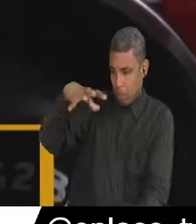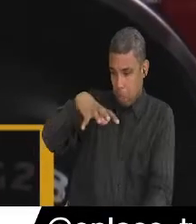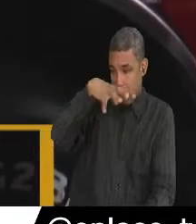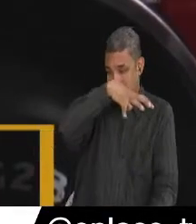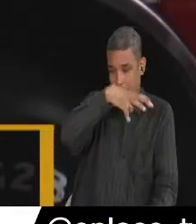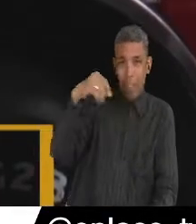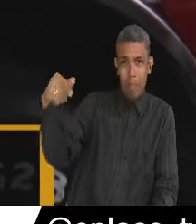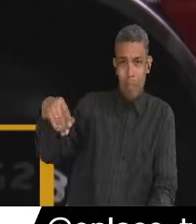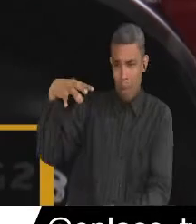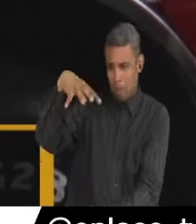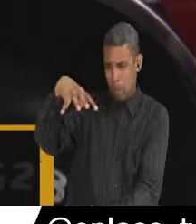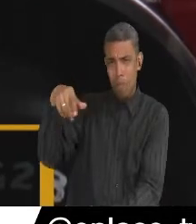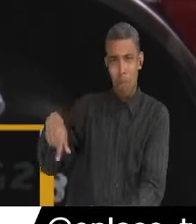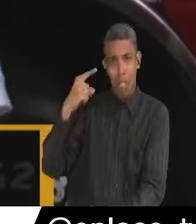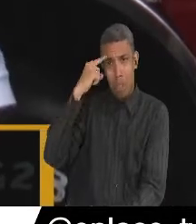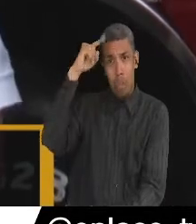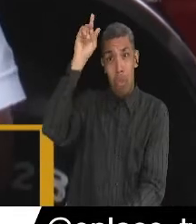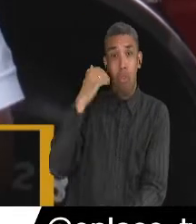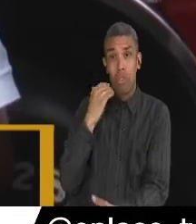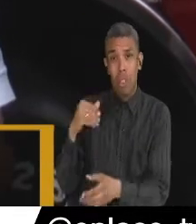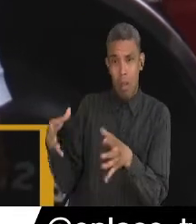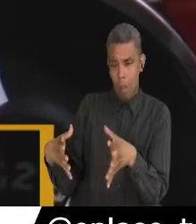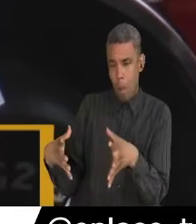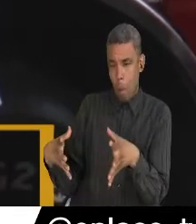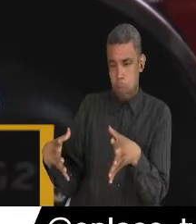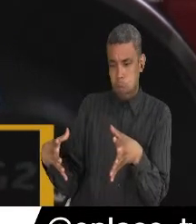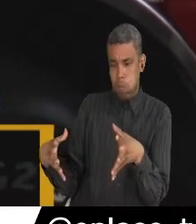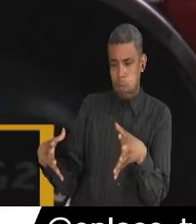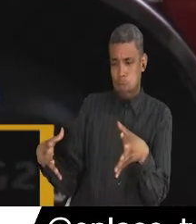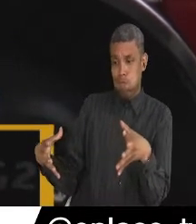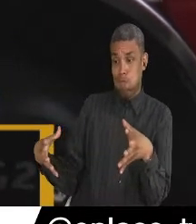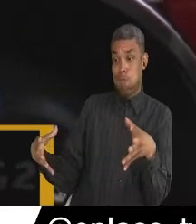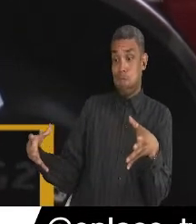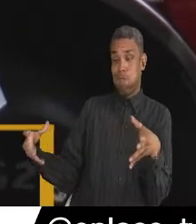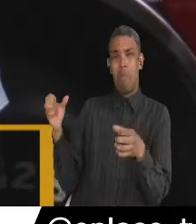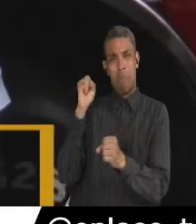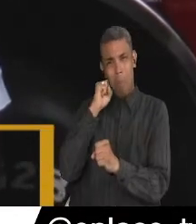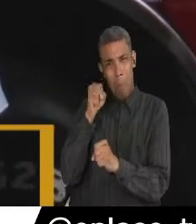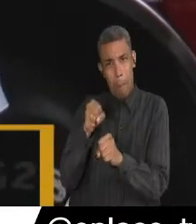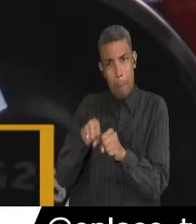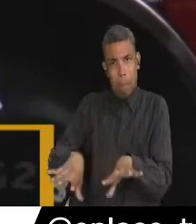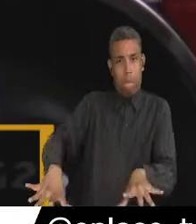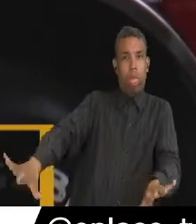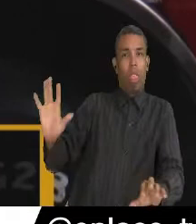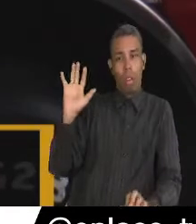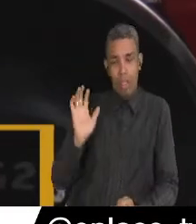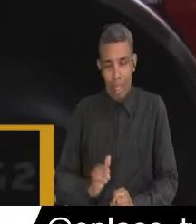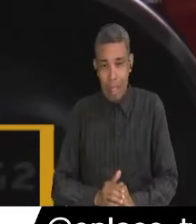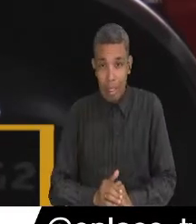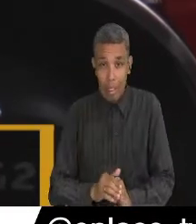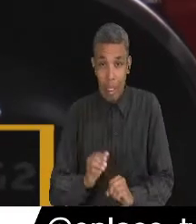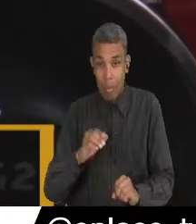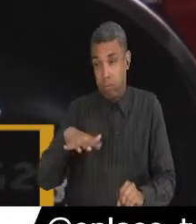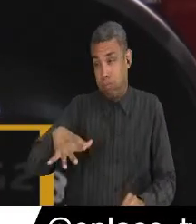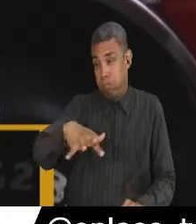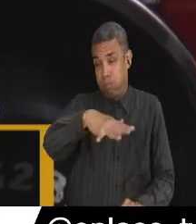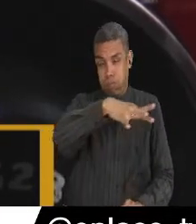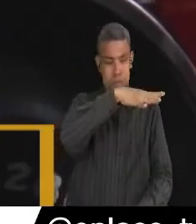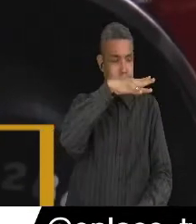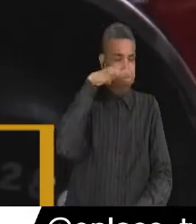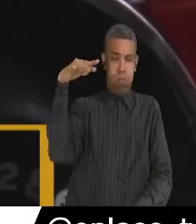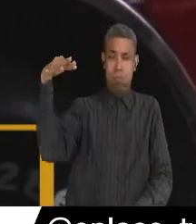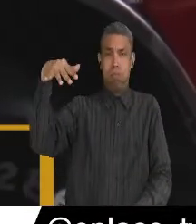sustancia, según Freddy Gómez, es utilizada en este lugar para la limpieza. Sin embargo, al parecer uno de estos